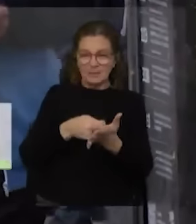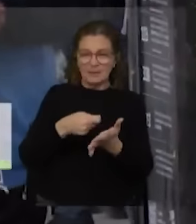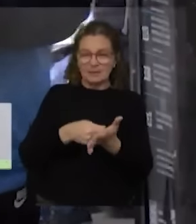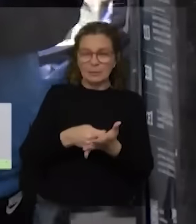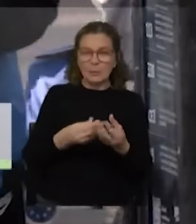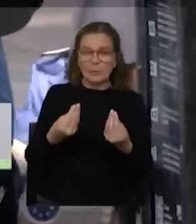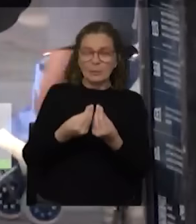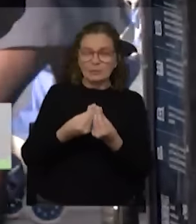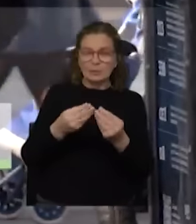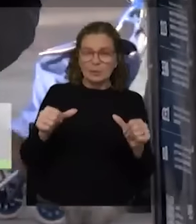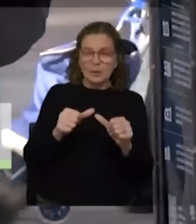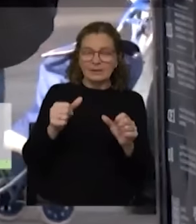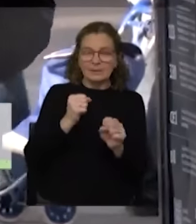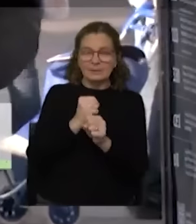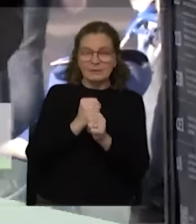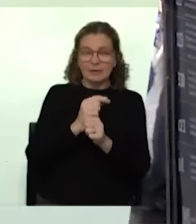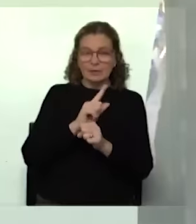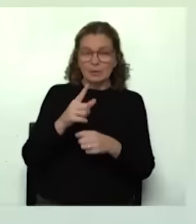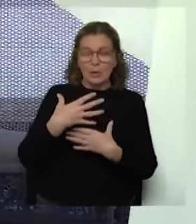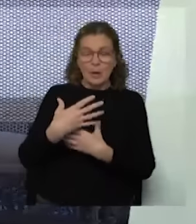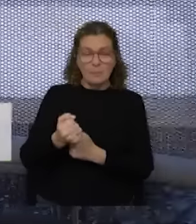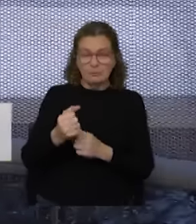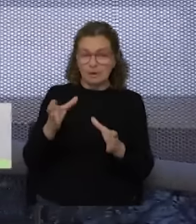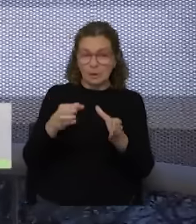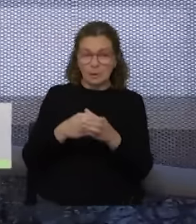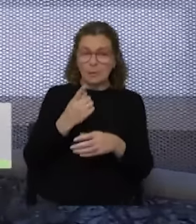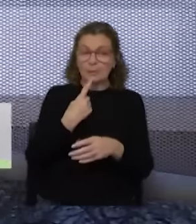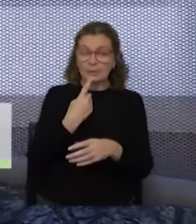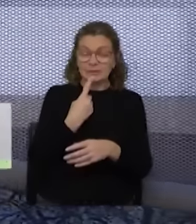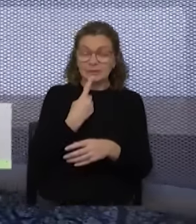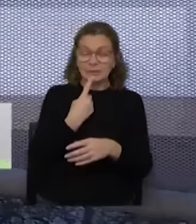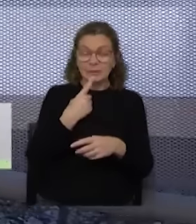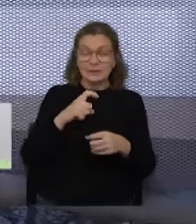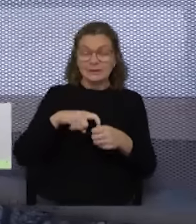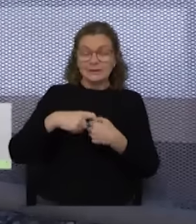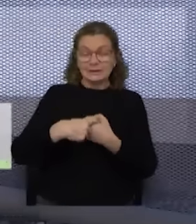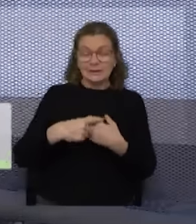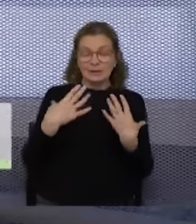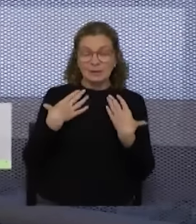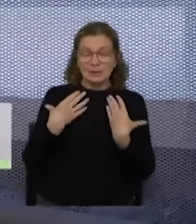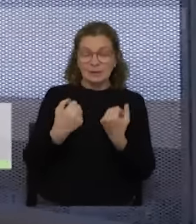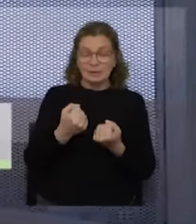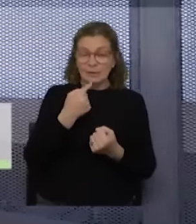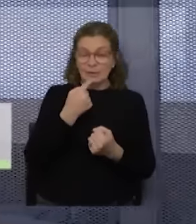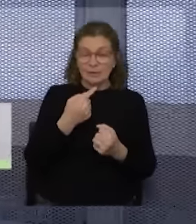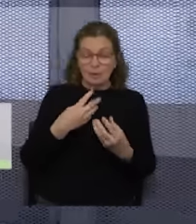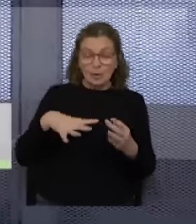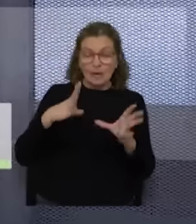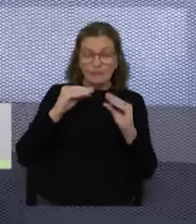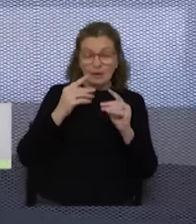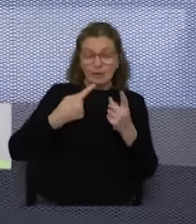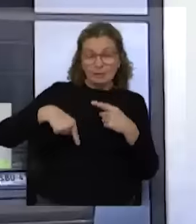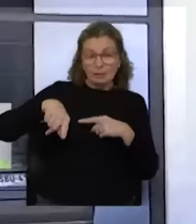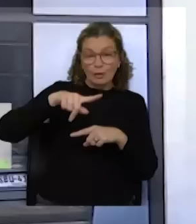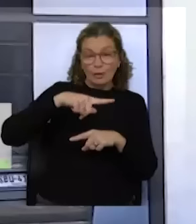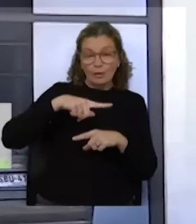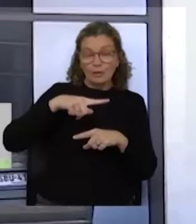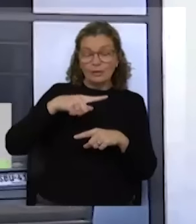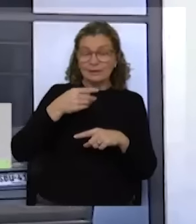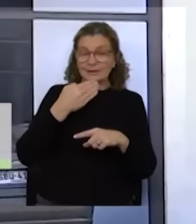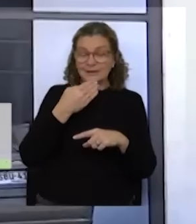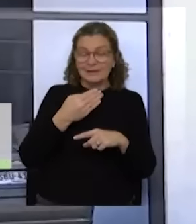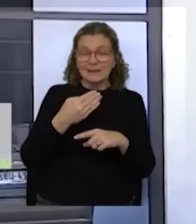mayoría lo hace por trabajo y no son militantes el sindicato del personal no médico de la salud llama a un diálogo nacional en la materia ante